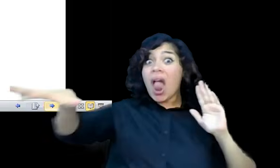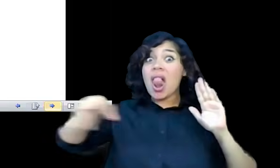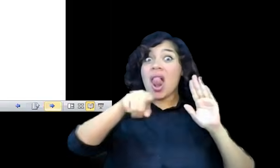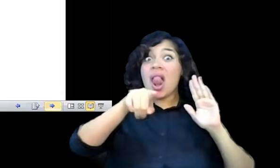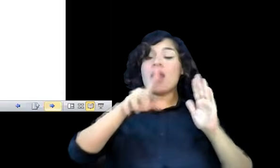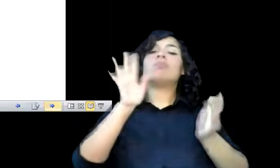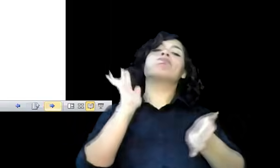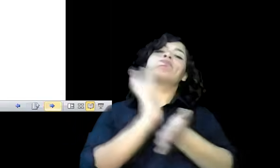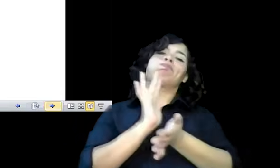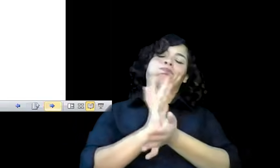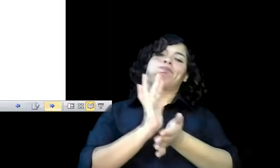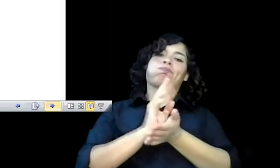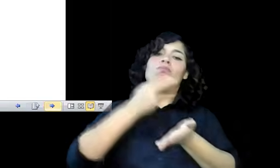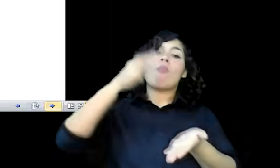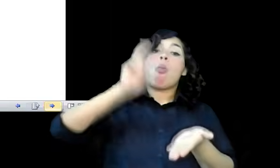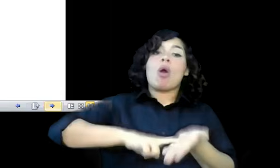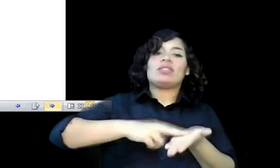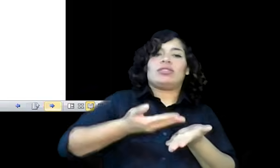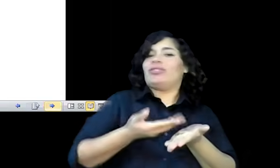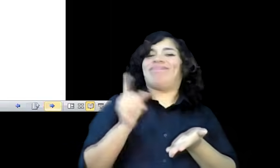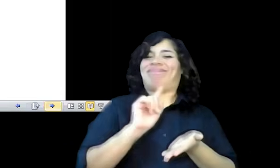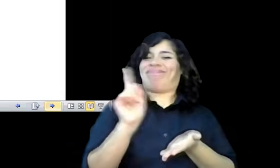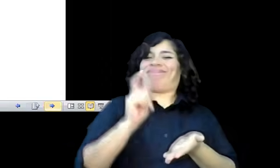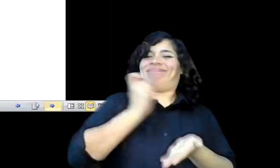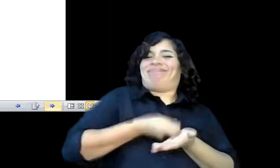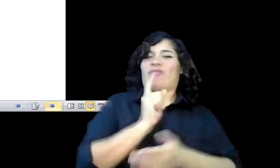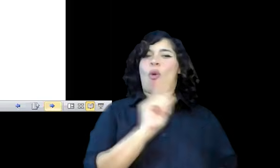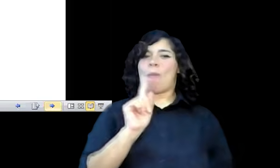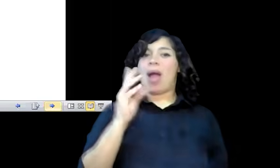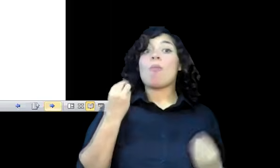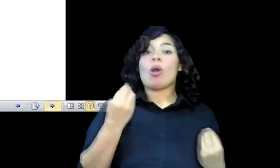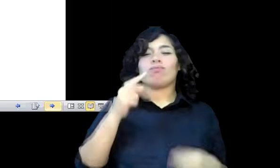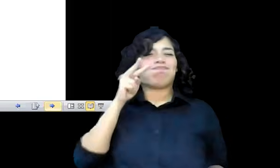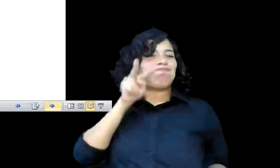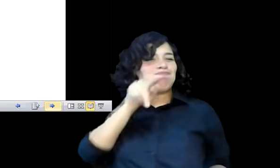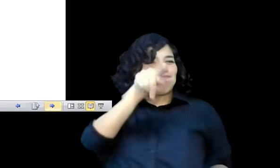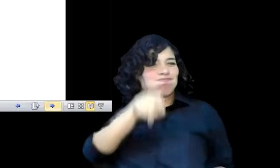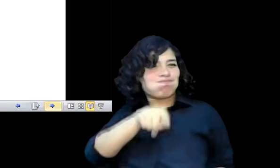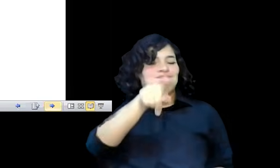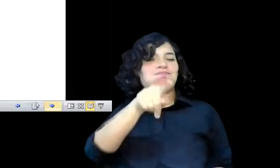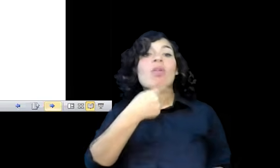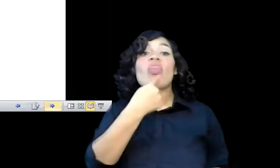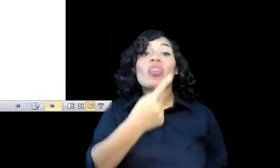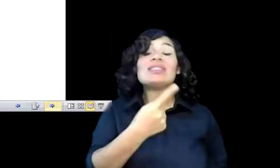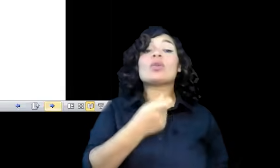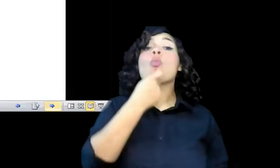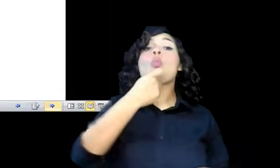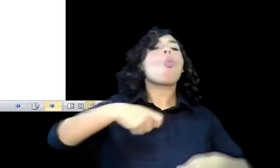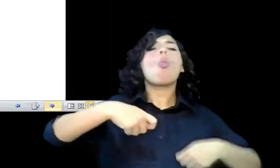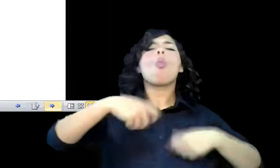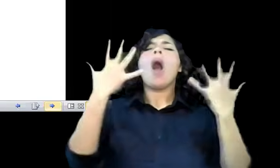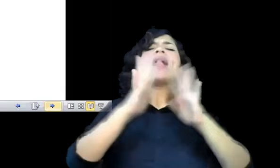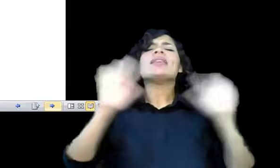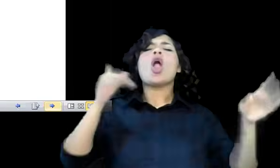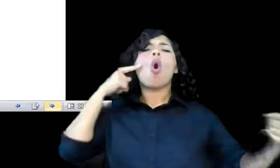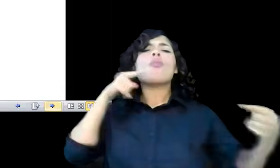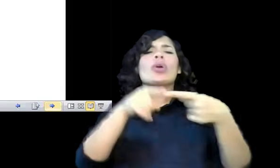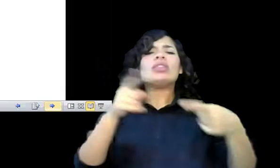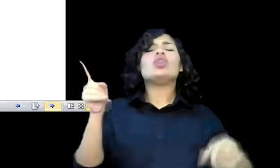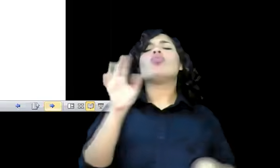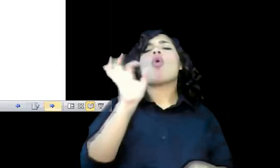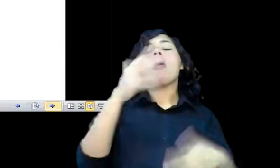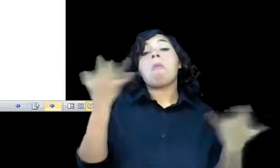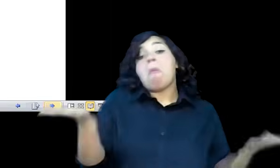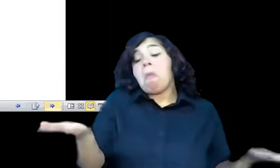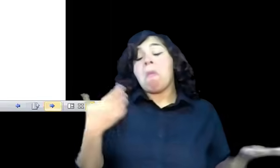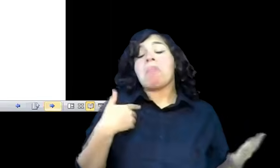será inmueble exento, porque fíjense que la exención nos dice cualquiera fuera el destino o afectación, o sea que si es un